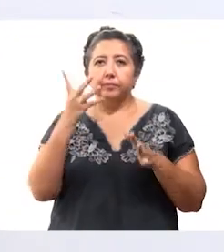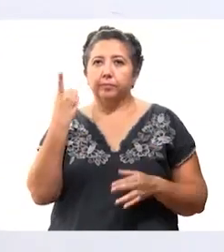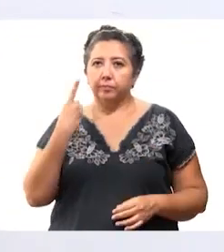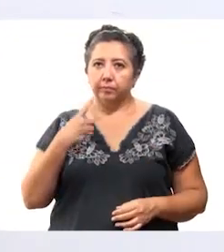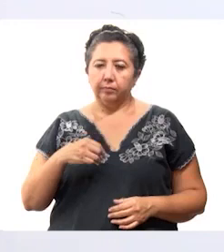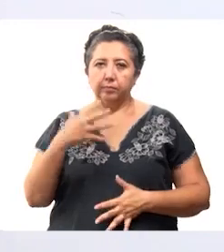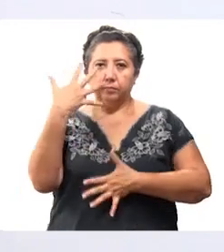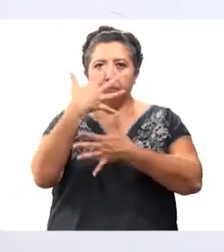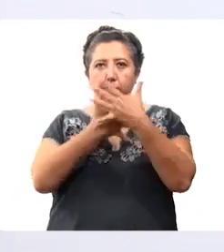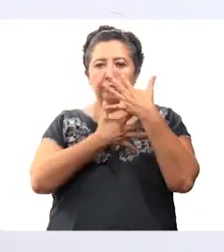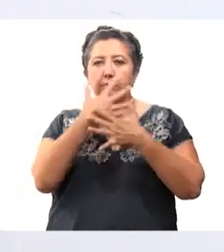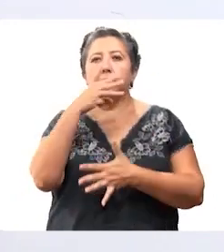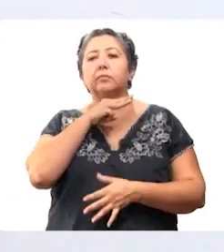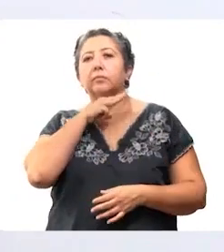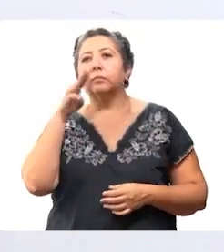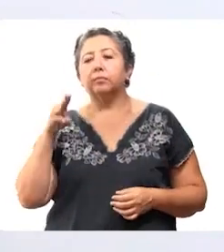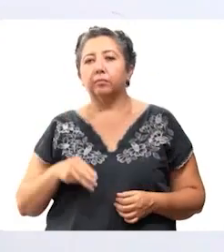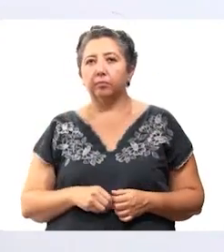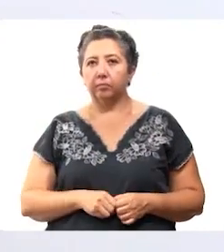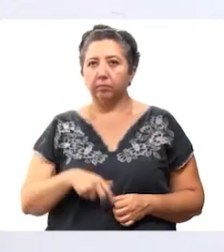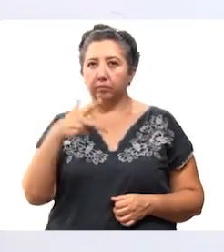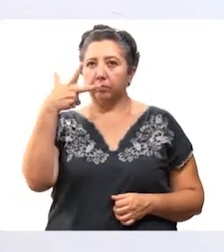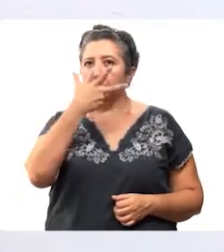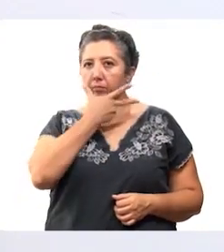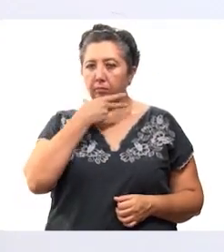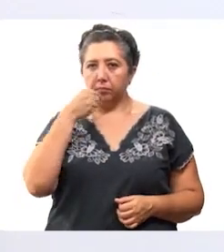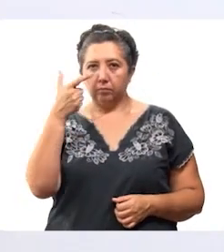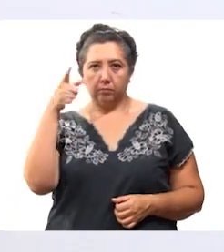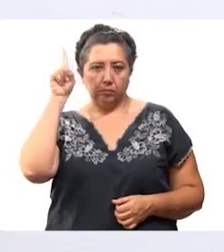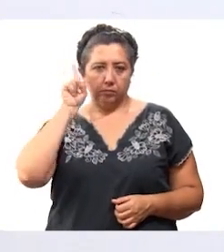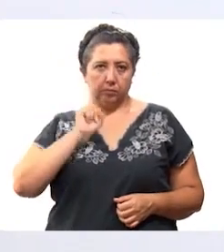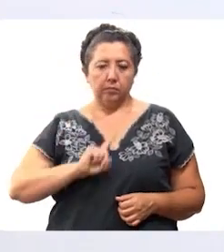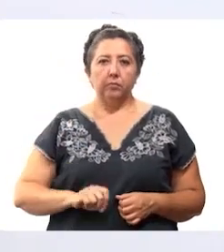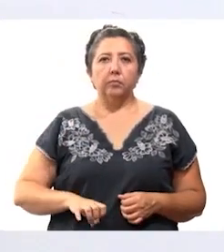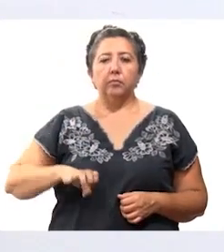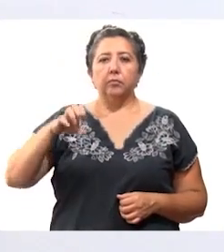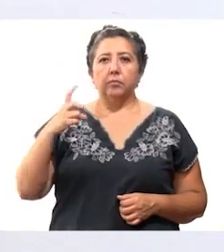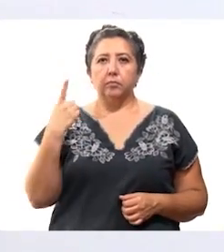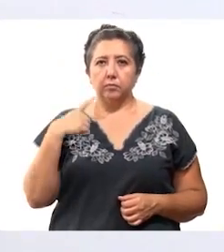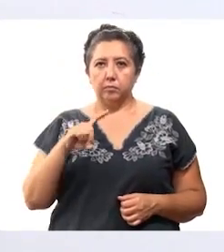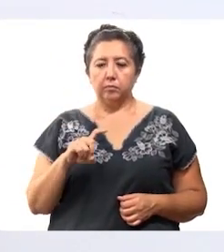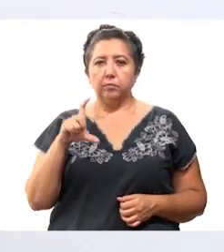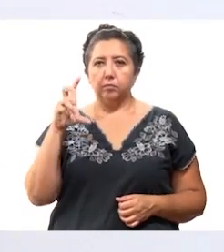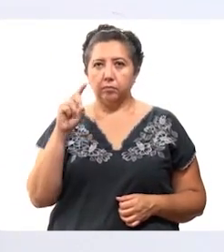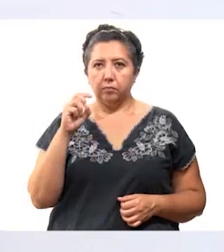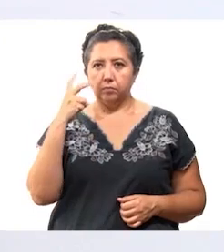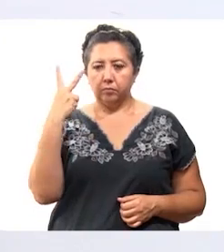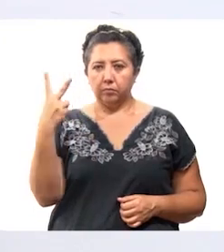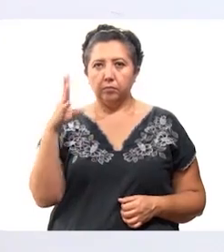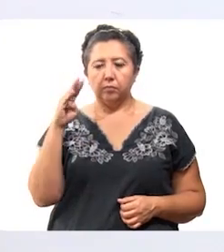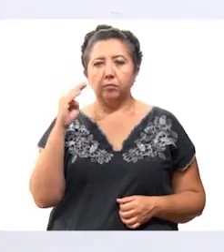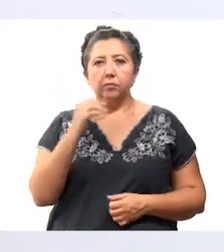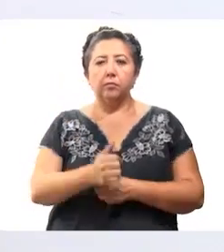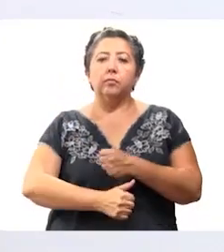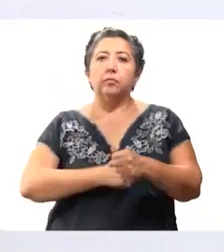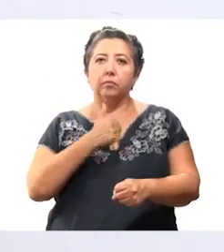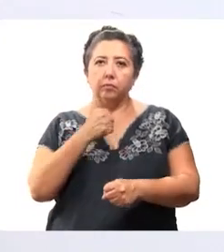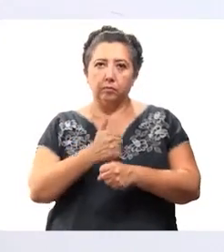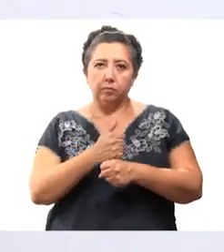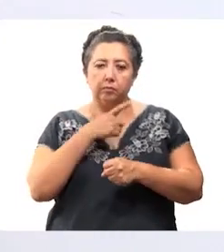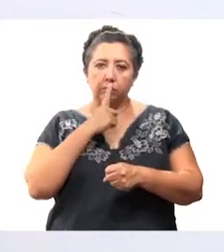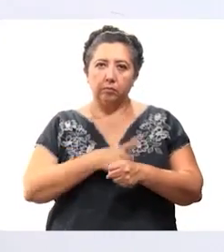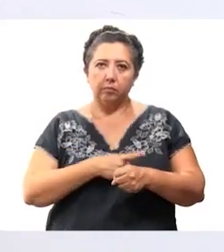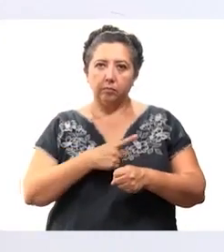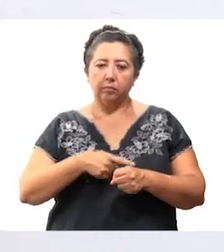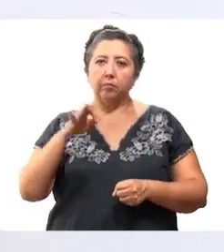médico informamos de 15 fallecimientos. Son 8 hombres y 7 mujeres, de un rango de edad de 32 a 90 años.